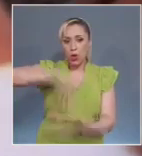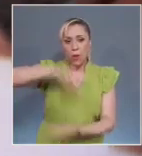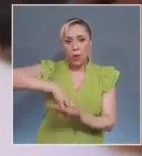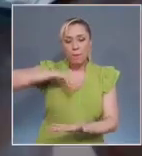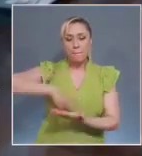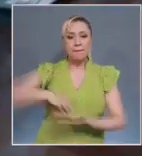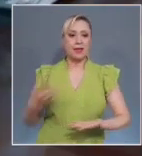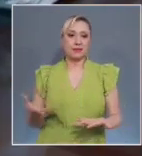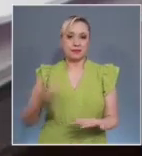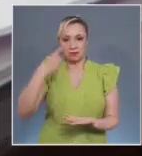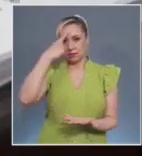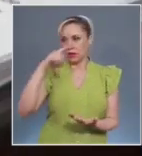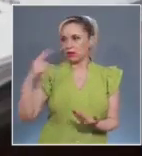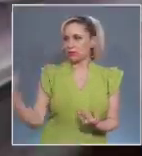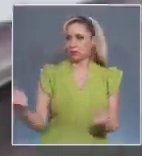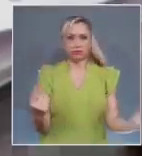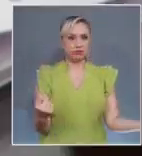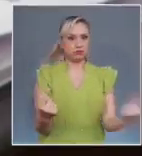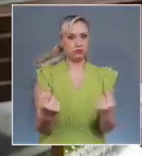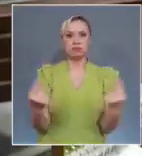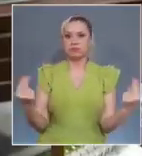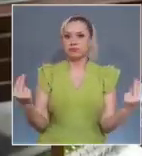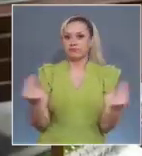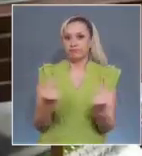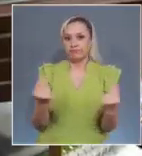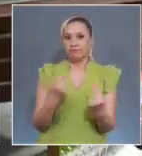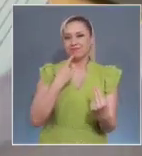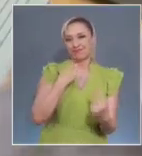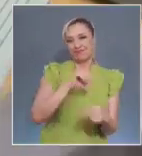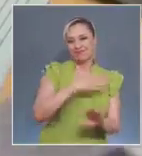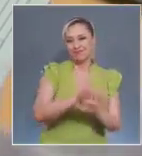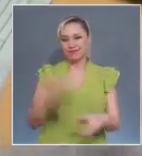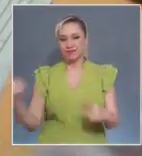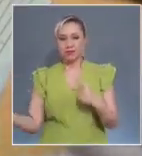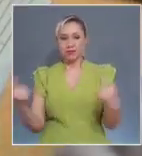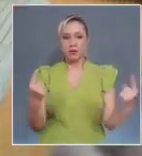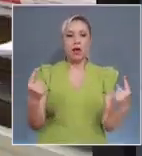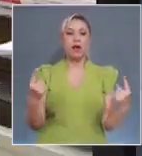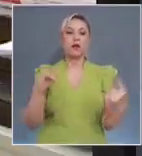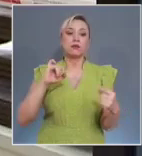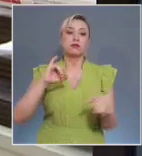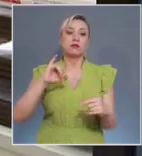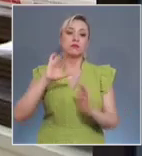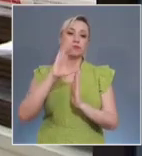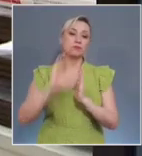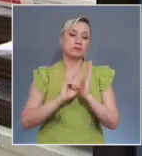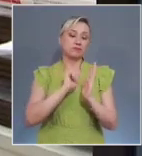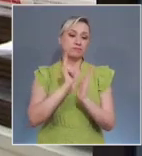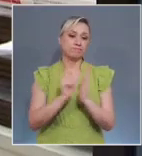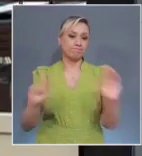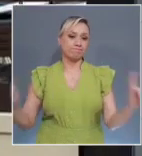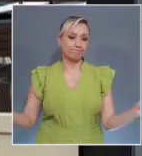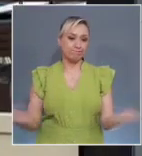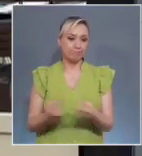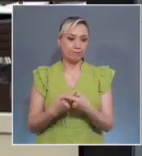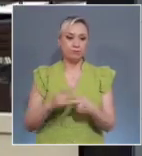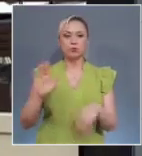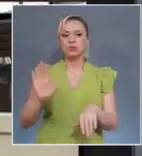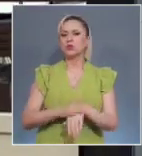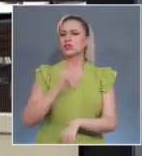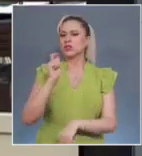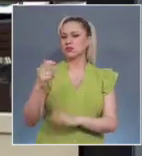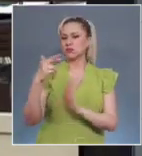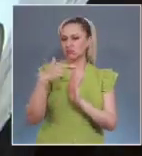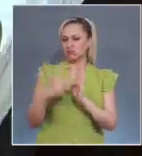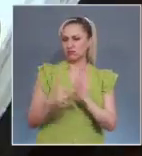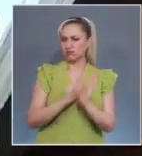partes. Esto al confirmar una sentencia que declaró inconstitucional parte de un artículo del Código de Procedimientos Civiles para el